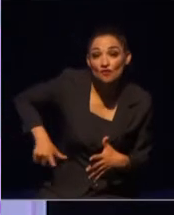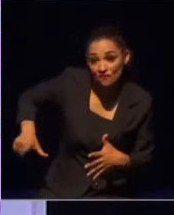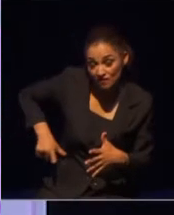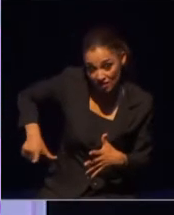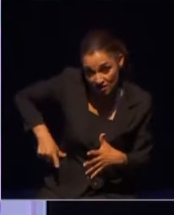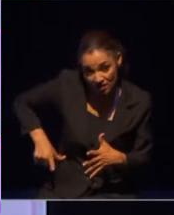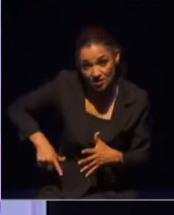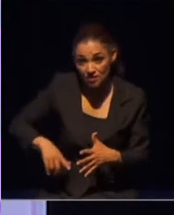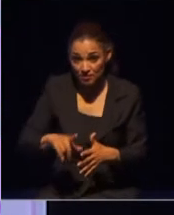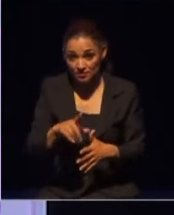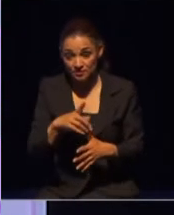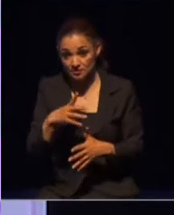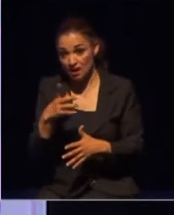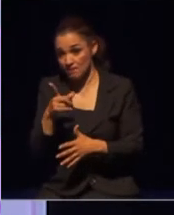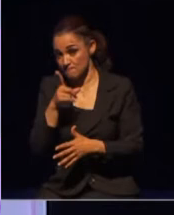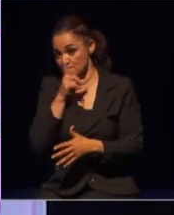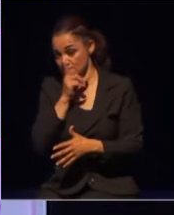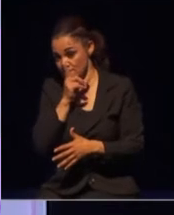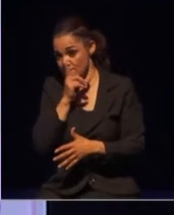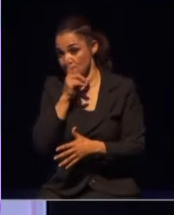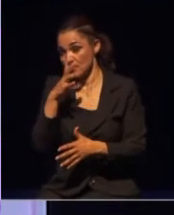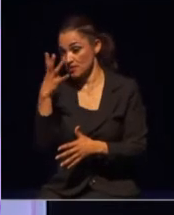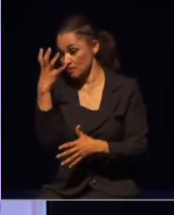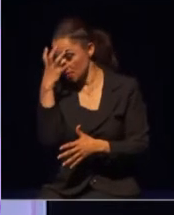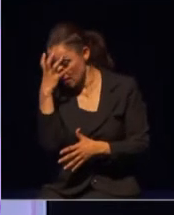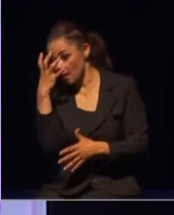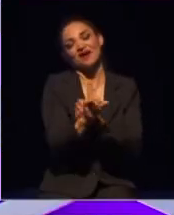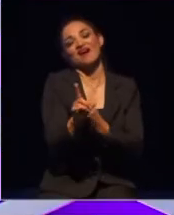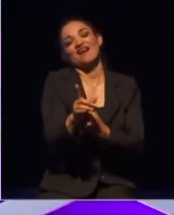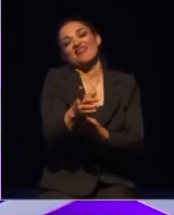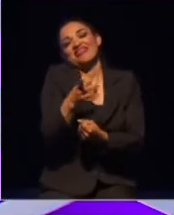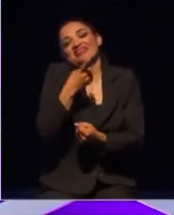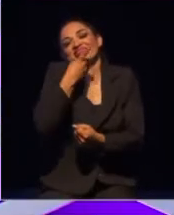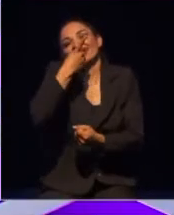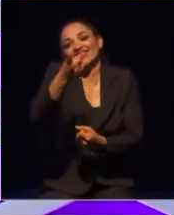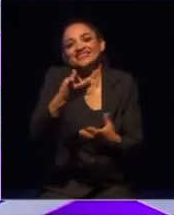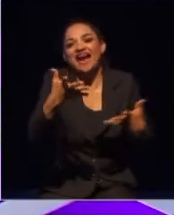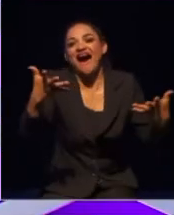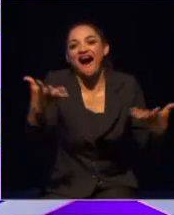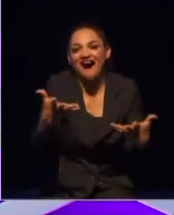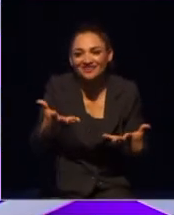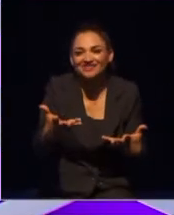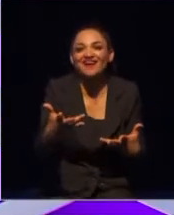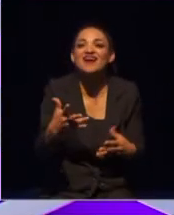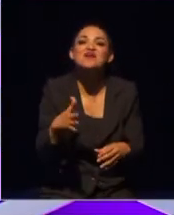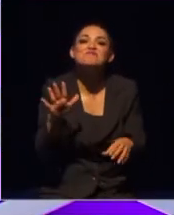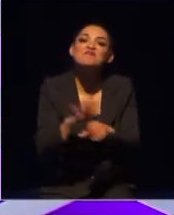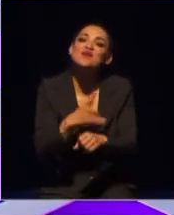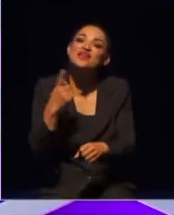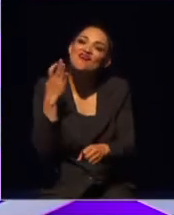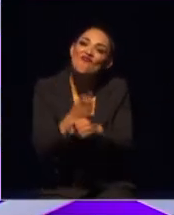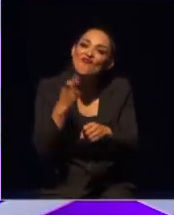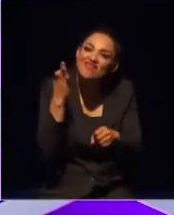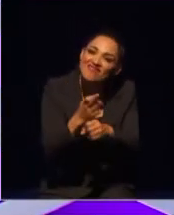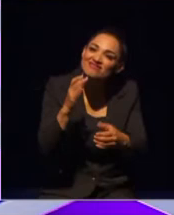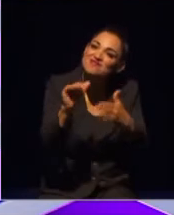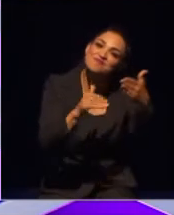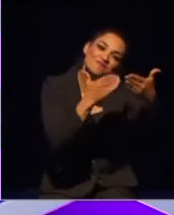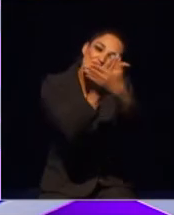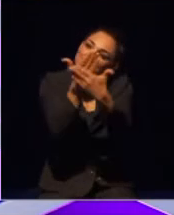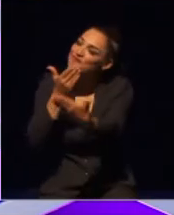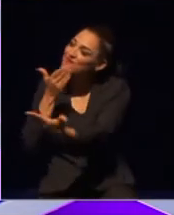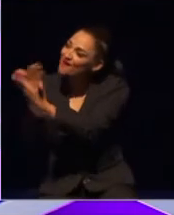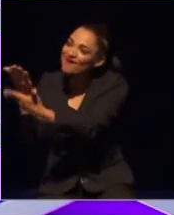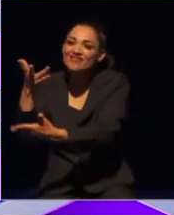y con sobriedad, no más gastos superfluos. ¿Por qué está ahorita proponiendo que va a hacer cosas